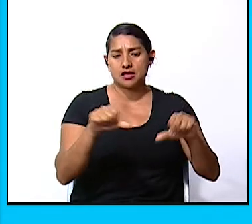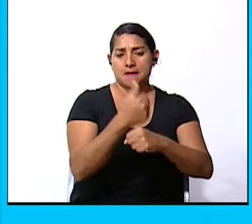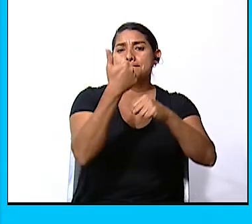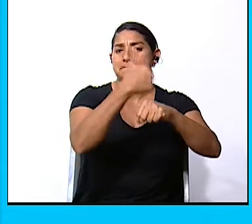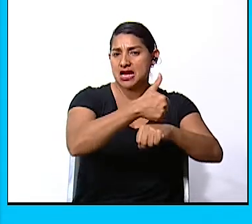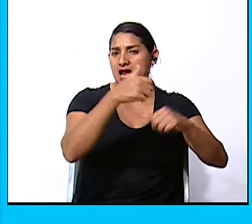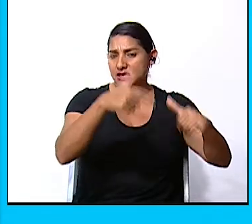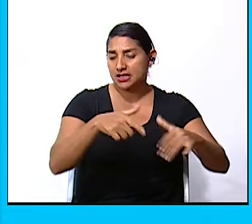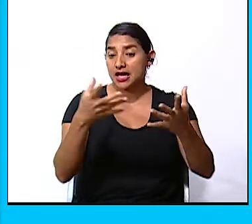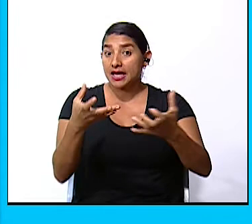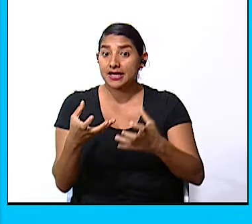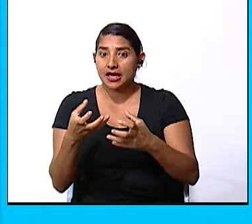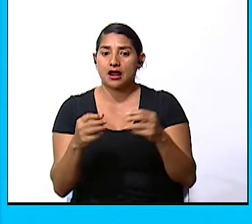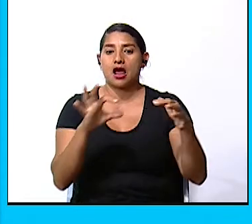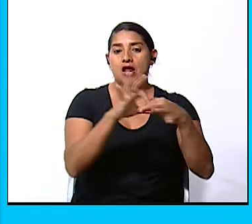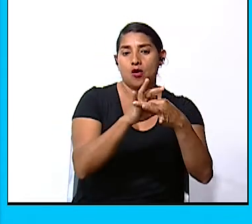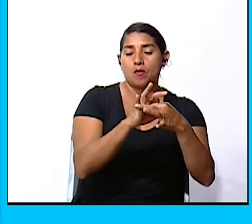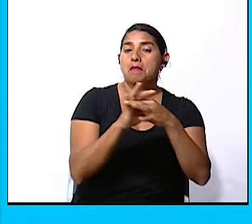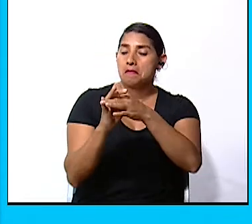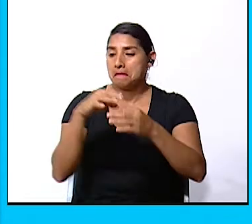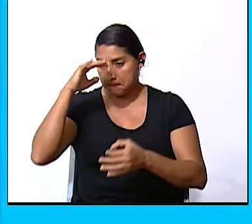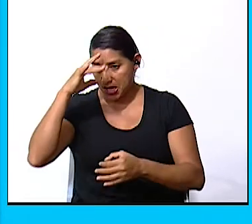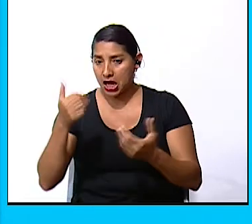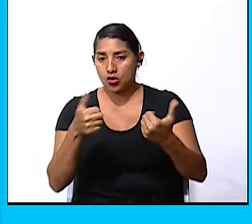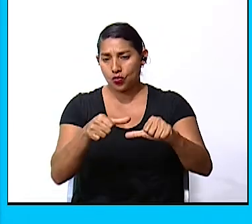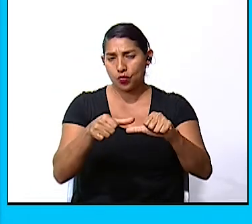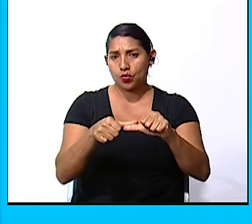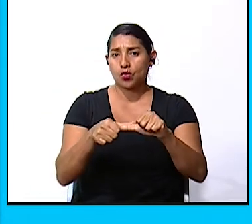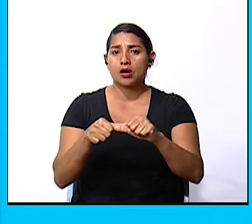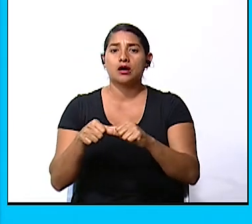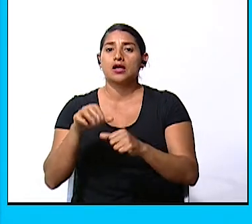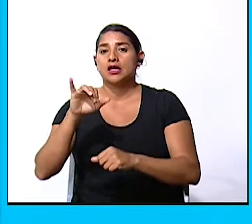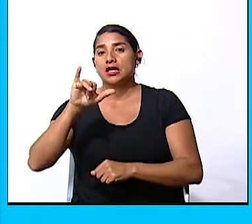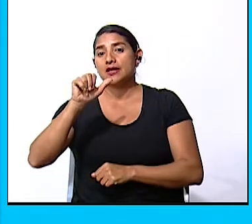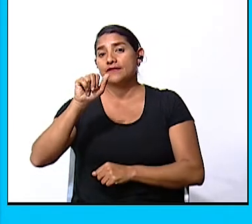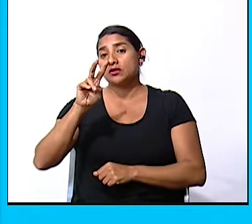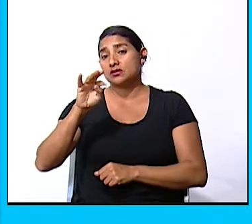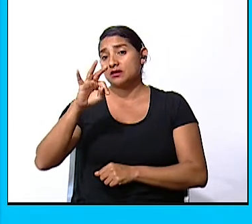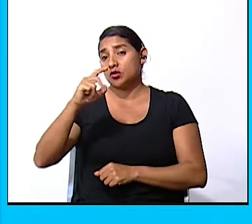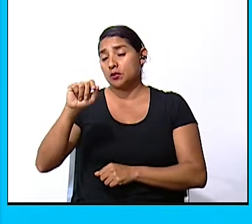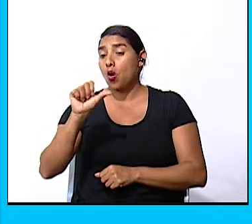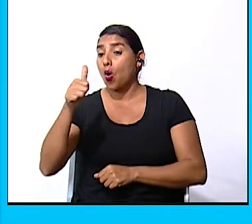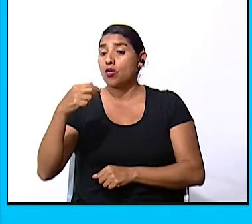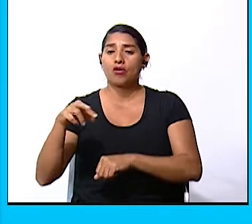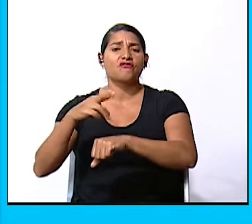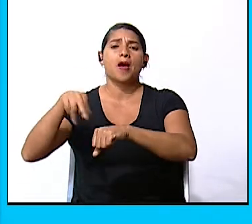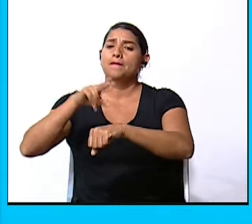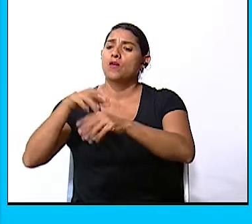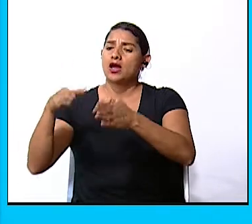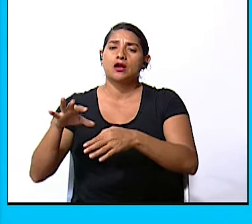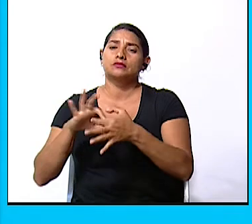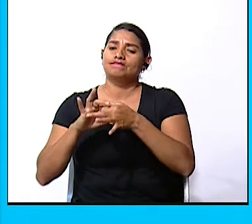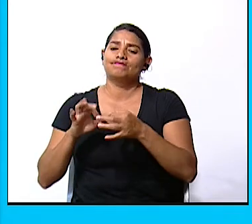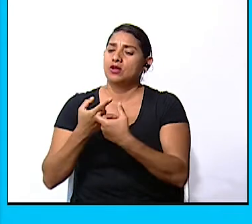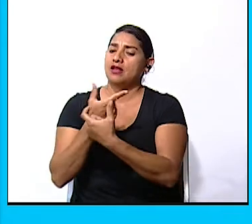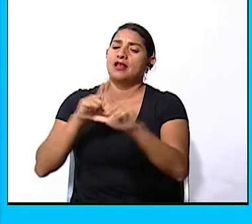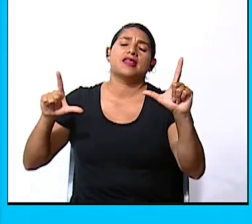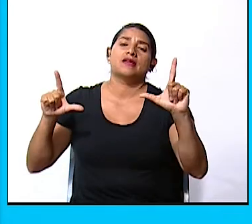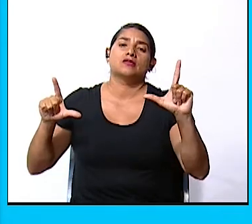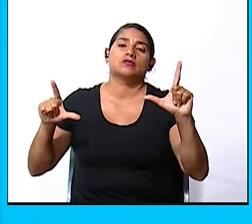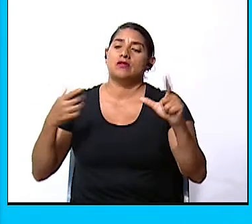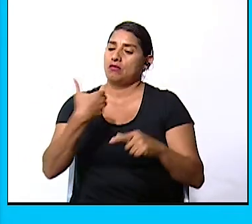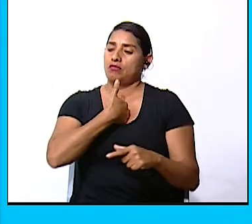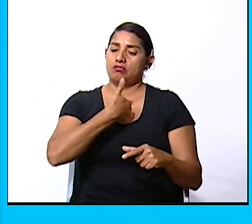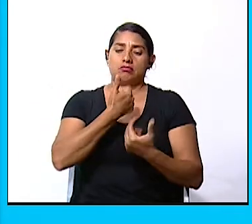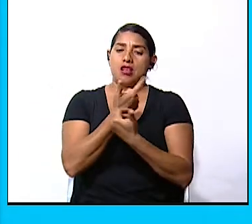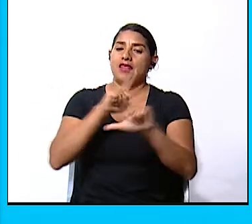imperialistas que querían anexarse al Imperio Mexicano de Agustín de Iturbide y los republicanos que querían la independencia